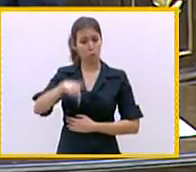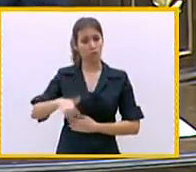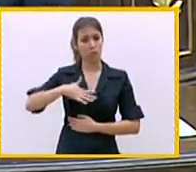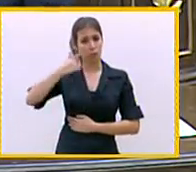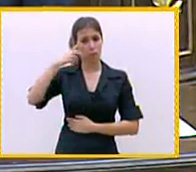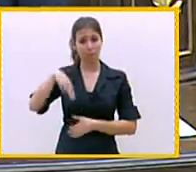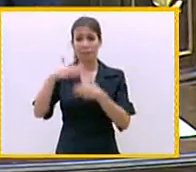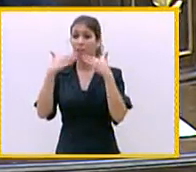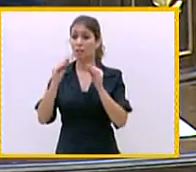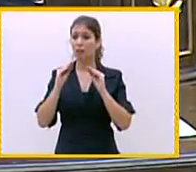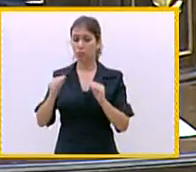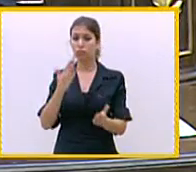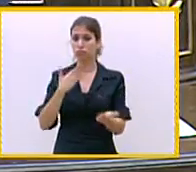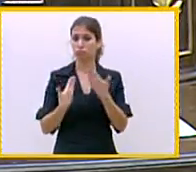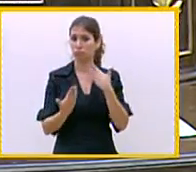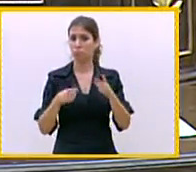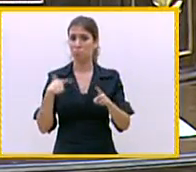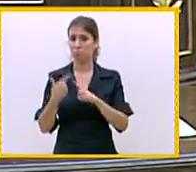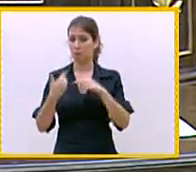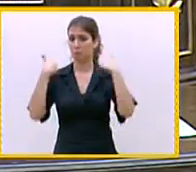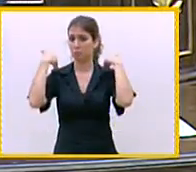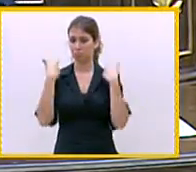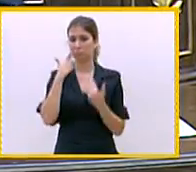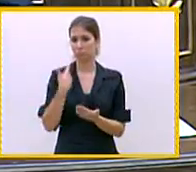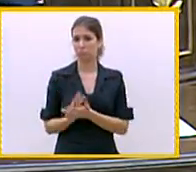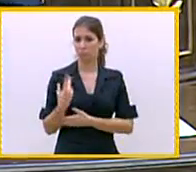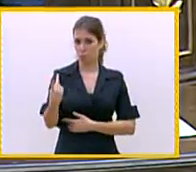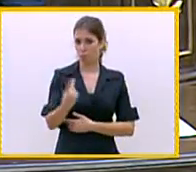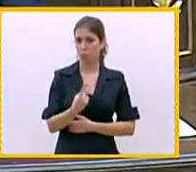sentido del diálogo y la responsabilidad que están demostrando.